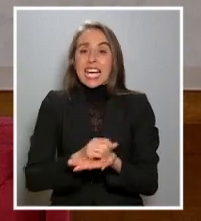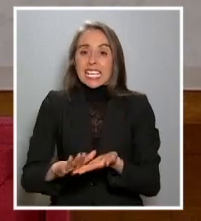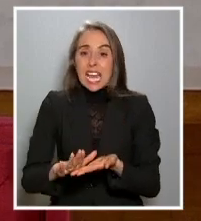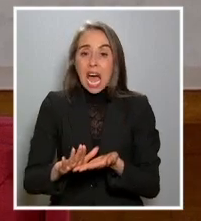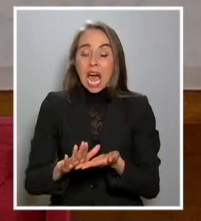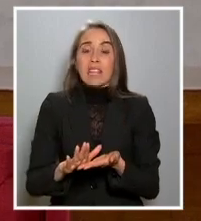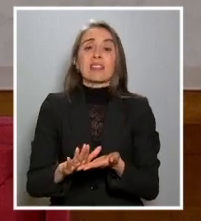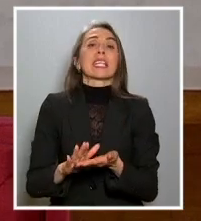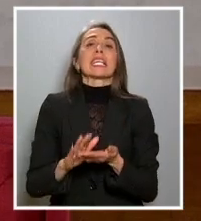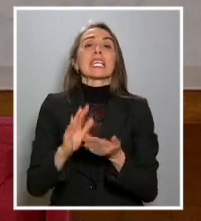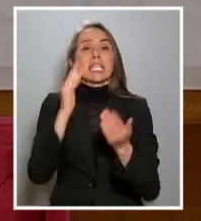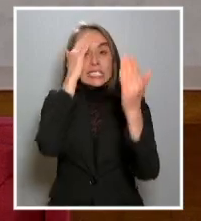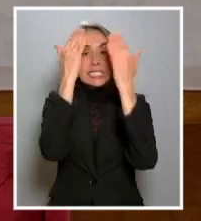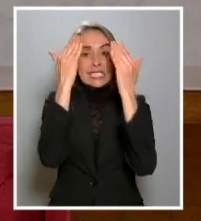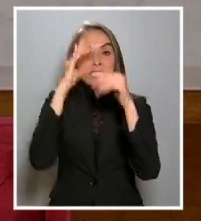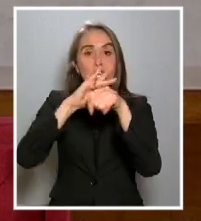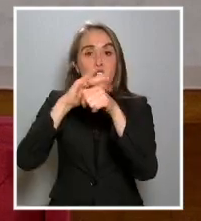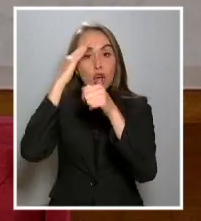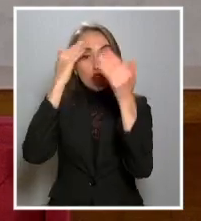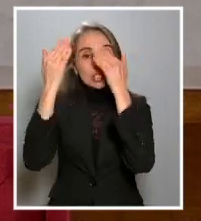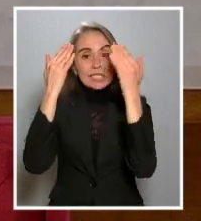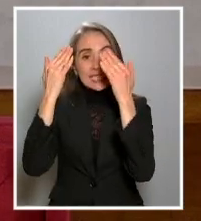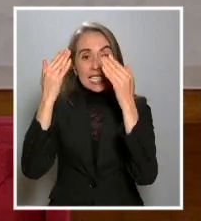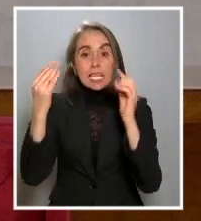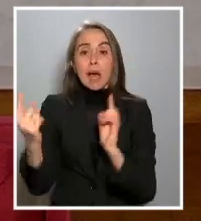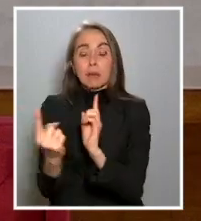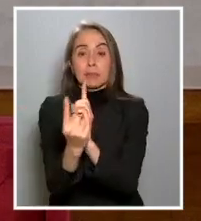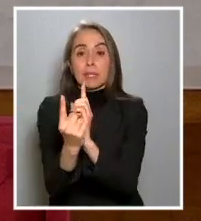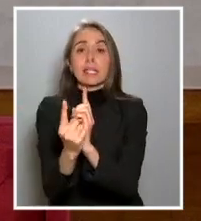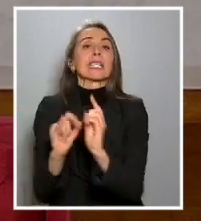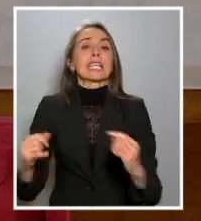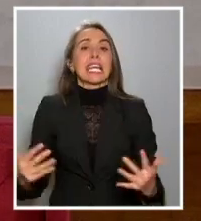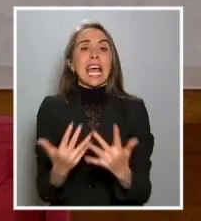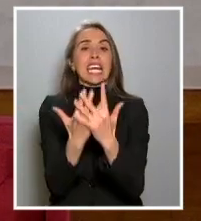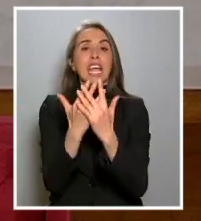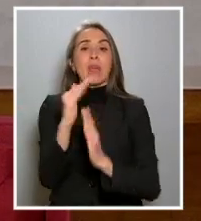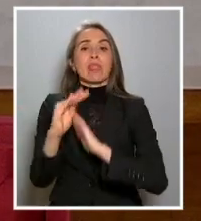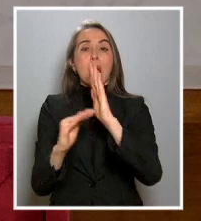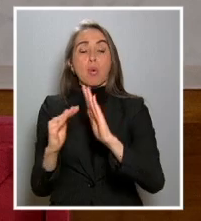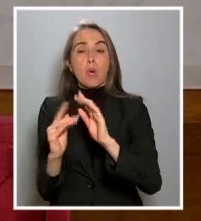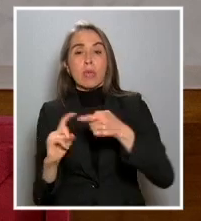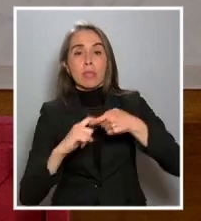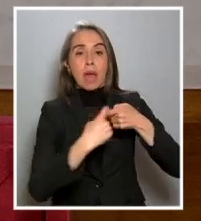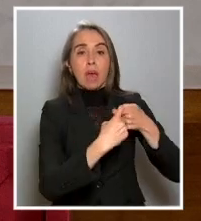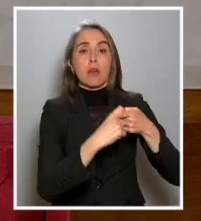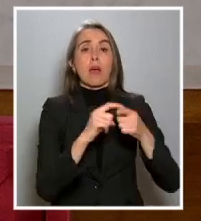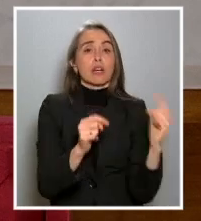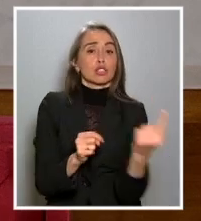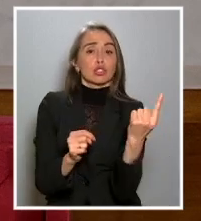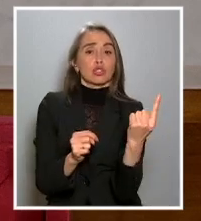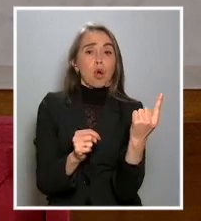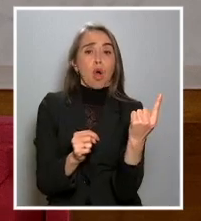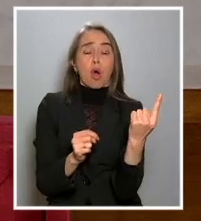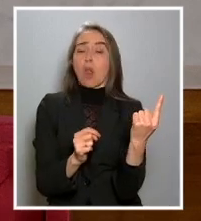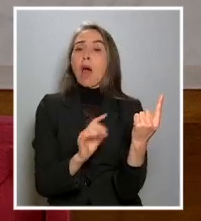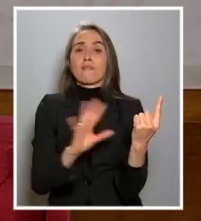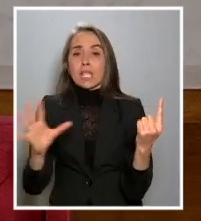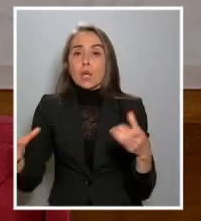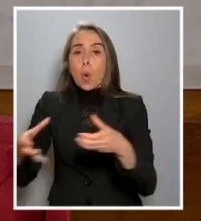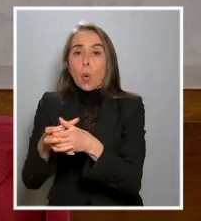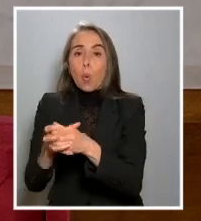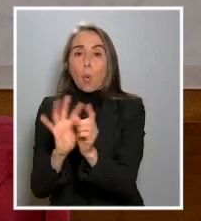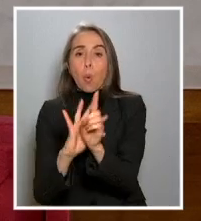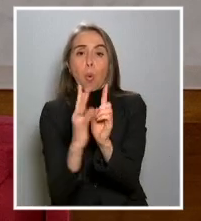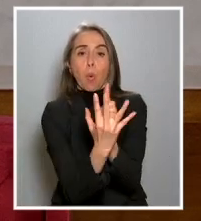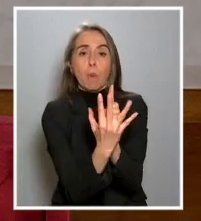a atenciones de salud mental y será parte de una red de cuidadoras que va a permitir terminar con la soledad y aislamiento de quienes dedican